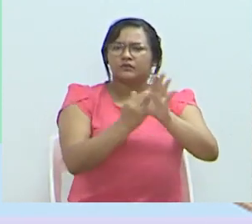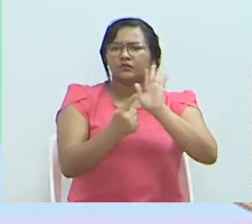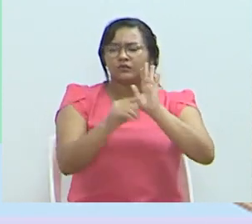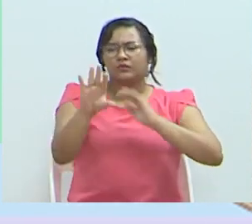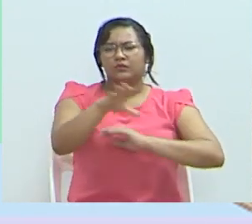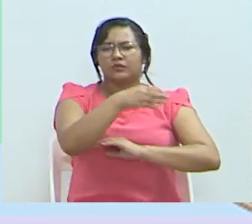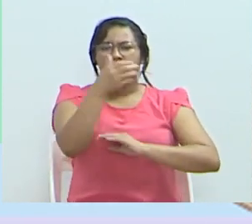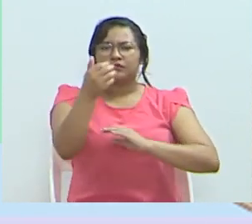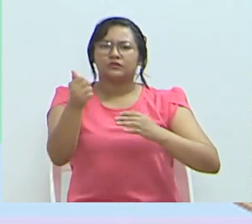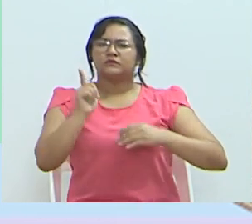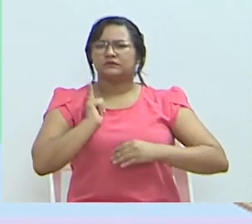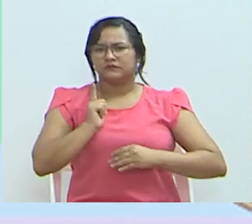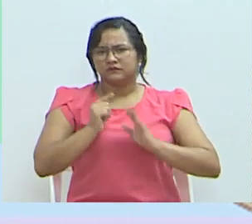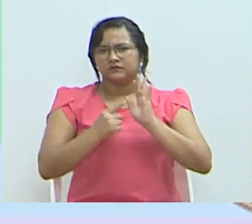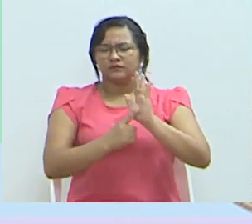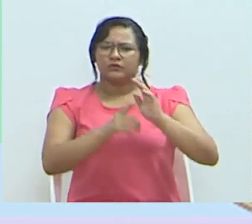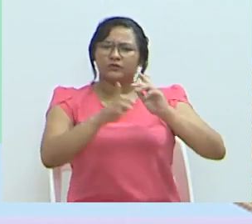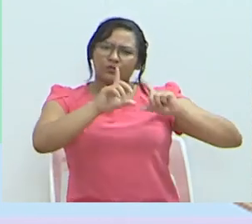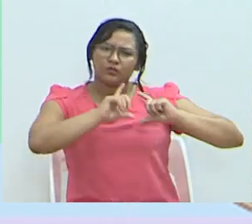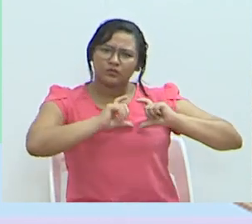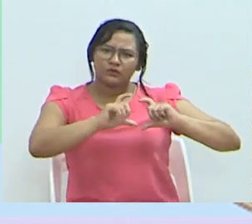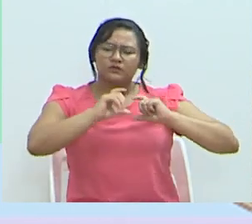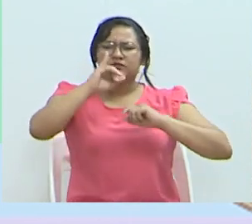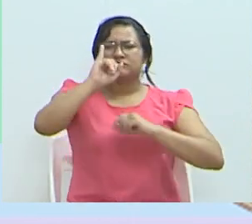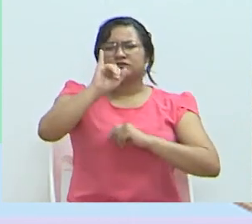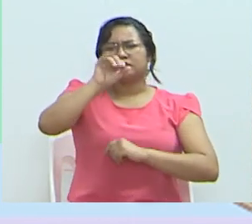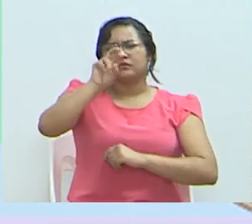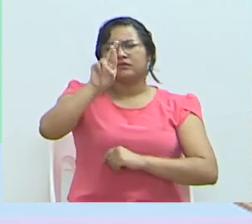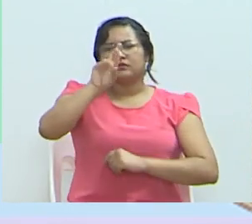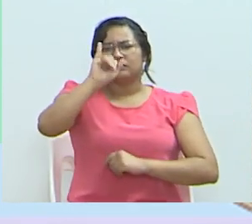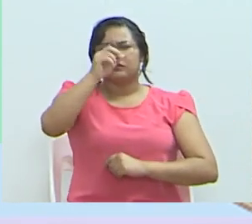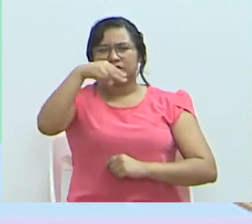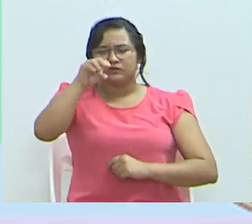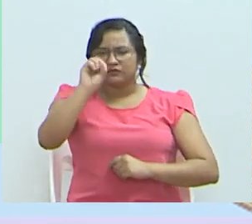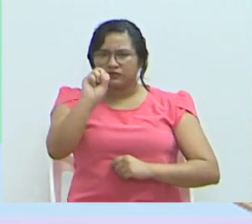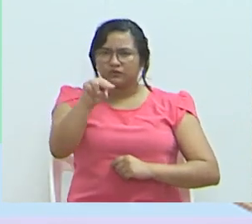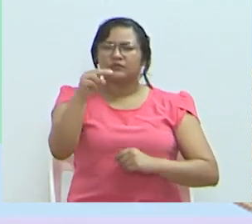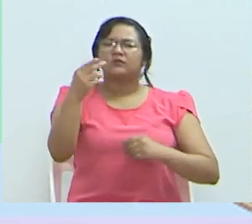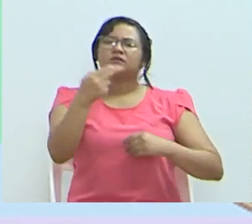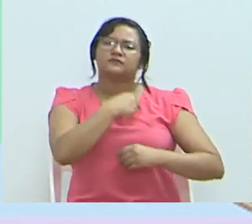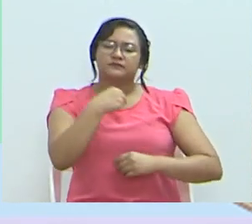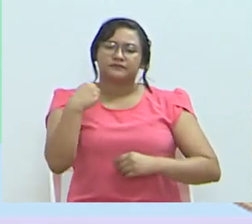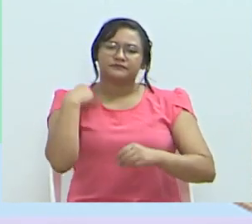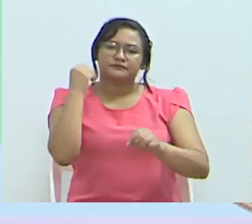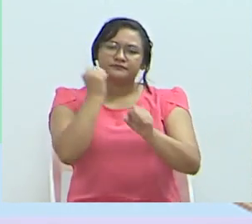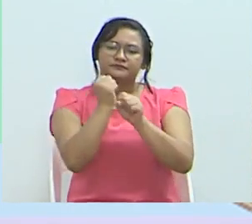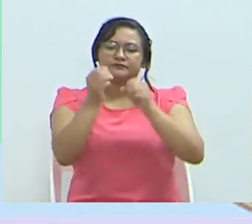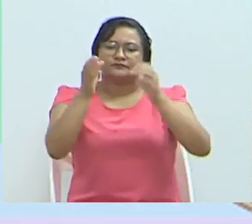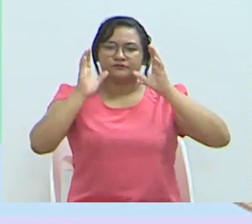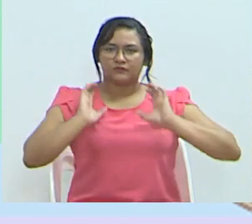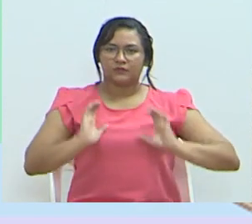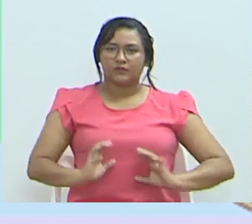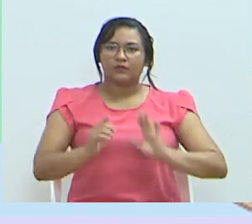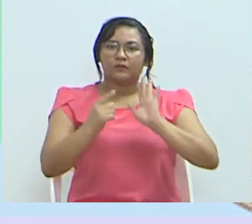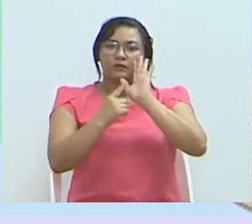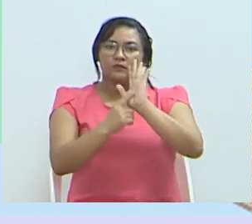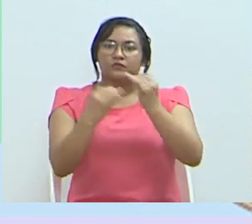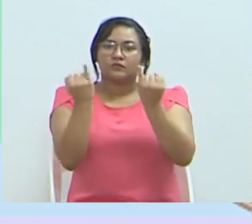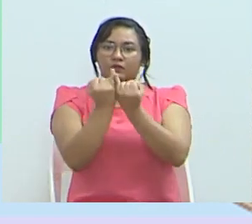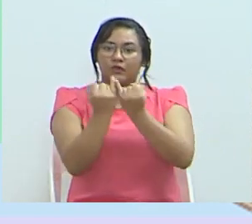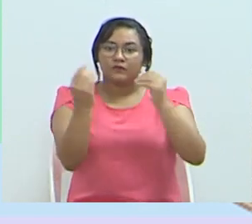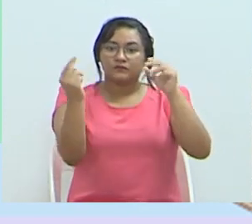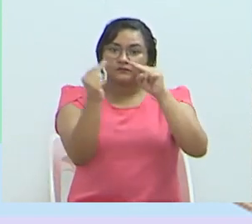de tejidos distintos que entre todos realizan una determinada función. Cuando los órganos se asocian para realizar una función